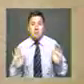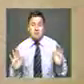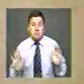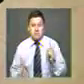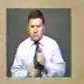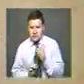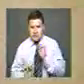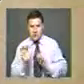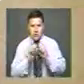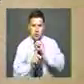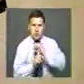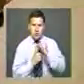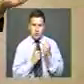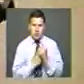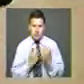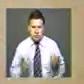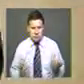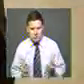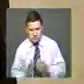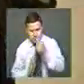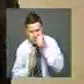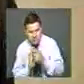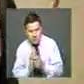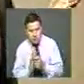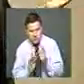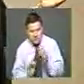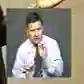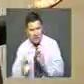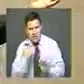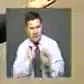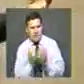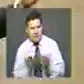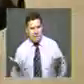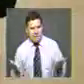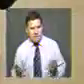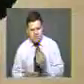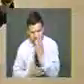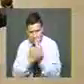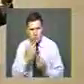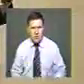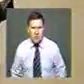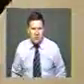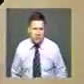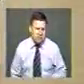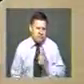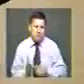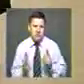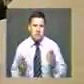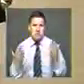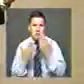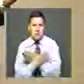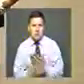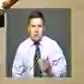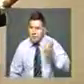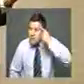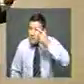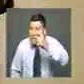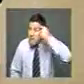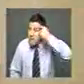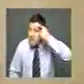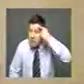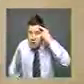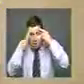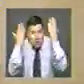defender a la sociedad, perdón. Hoy decimos el matrimonio es para defender a las partes. ¿Qué tiene que cambiar? La mentalidad del